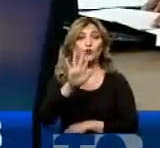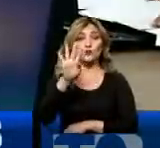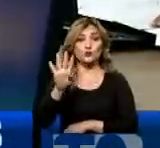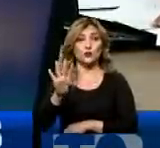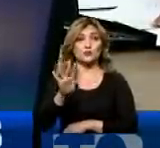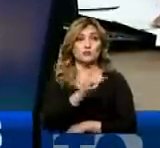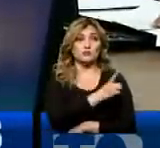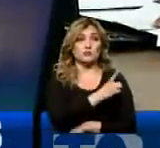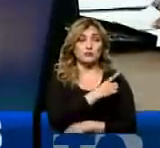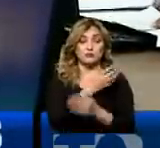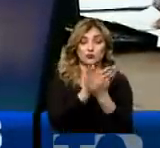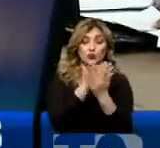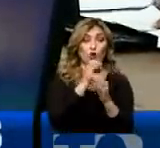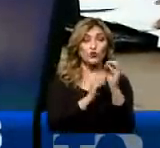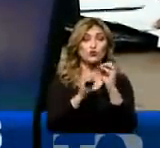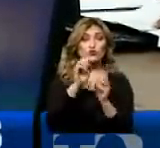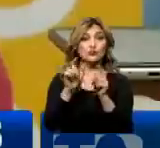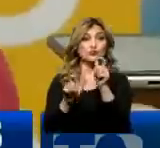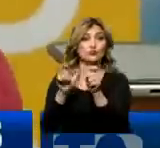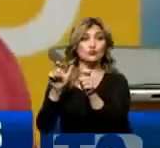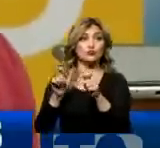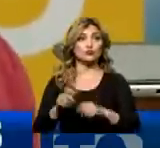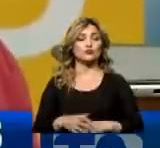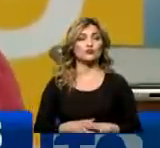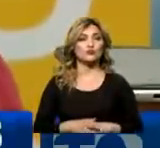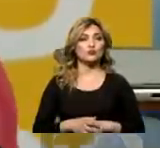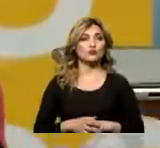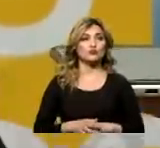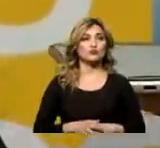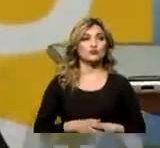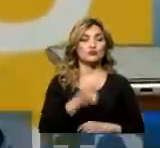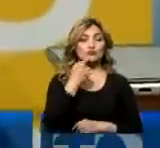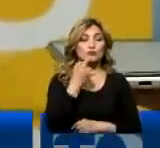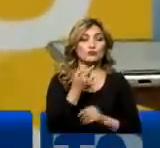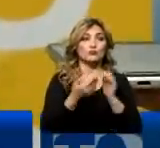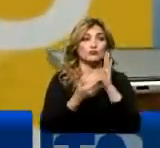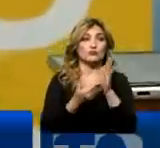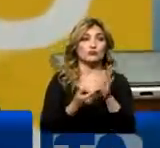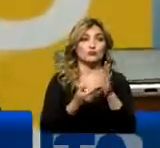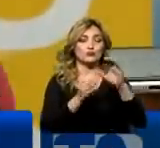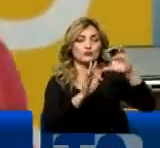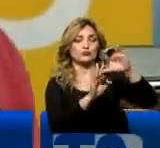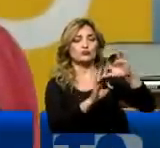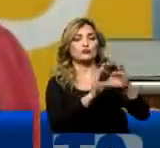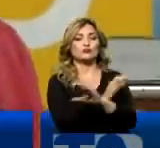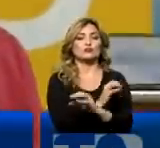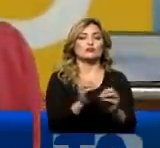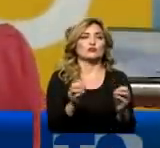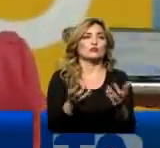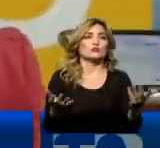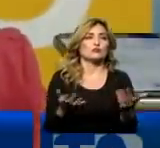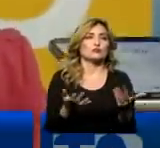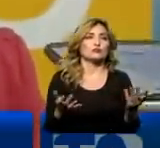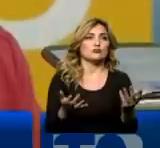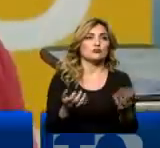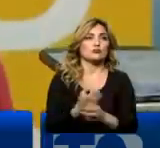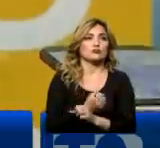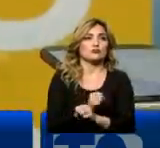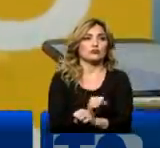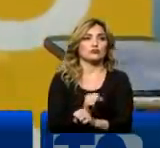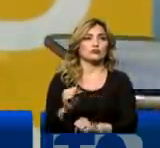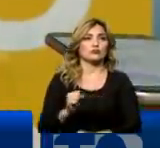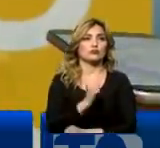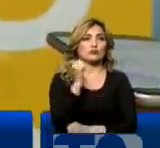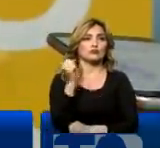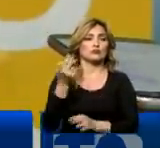los proponentes y observadores ciudadanos. Lo que nosotros decimos es, si desaparece el Consejo de Participación Ciudadana, que es lo que nosotros defendemos, el derecho